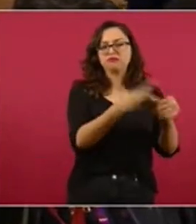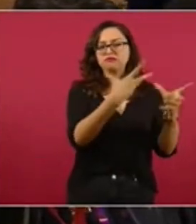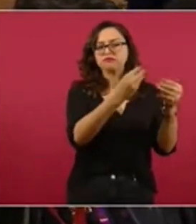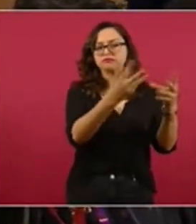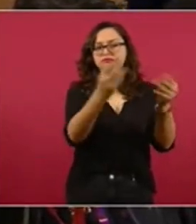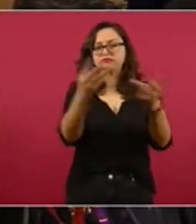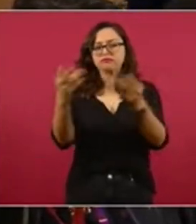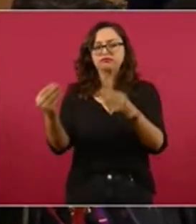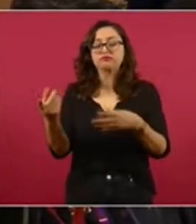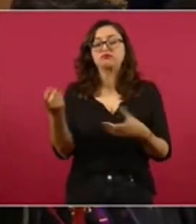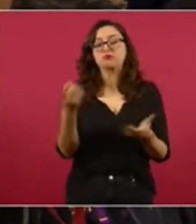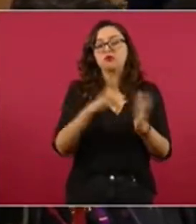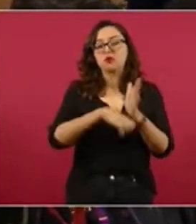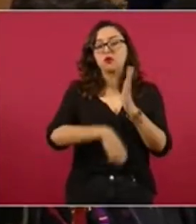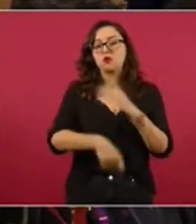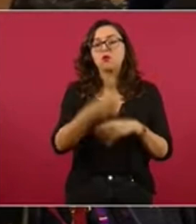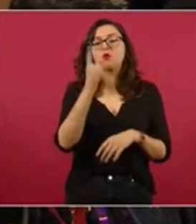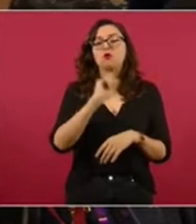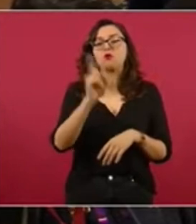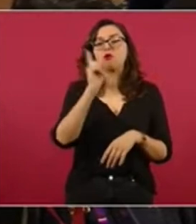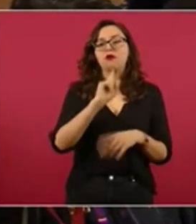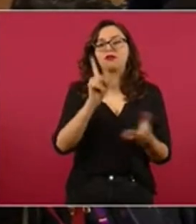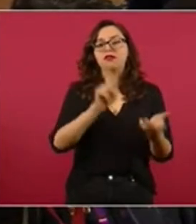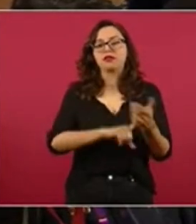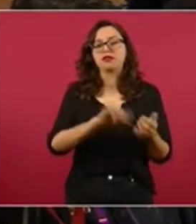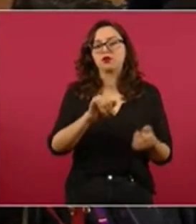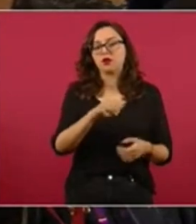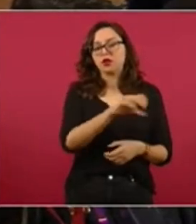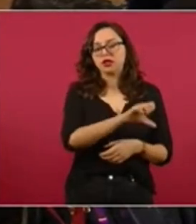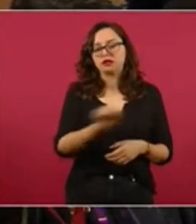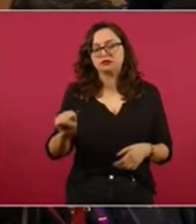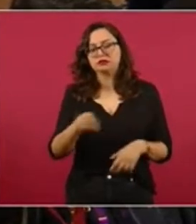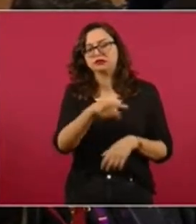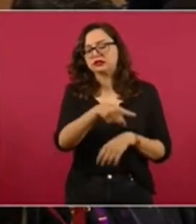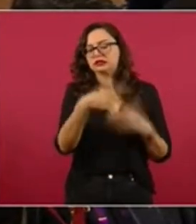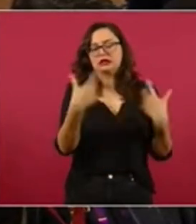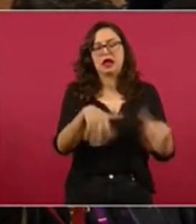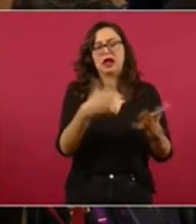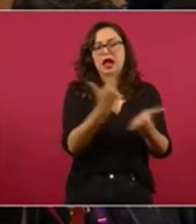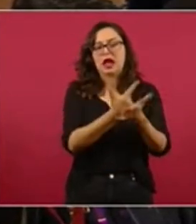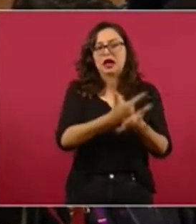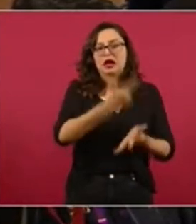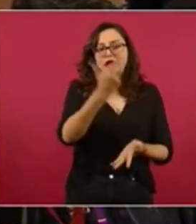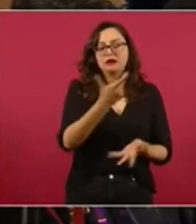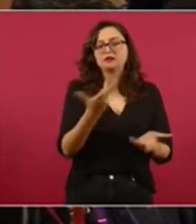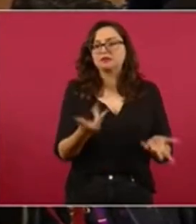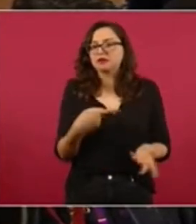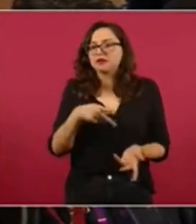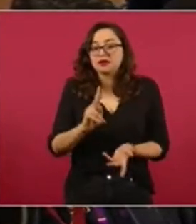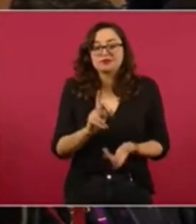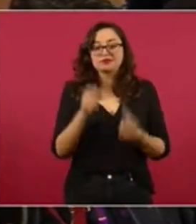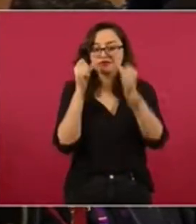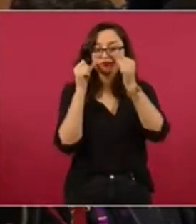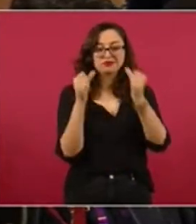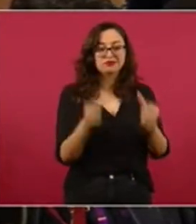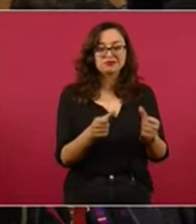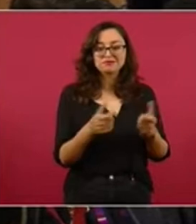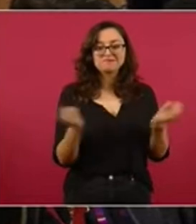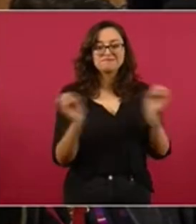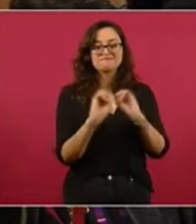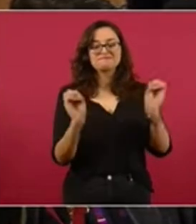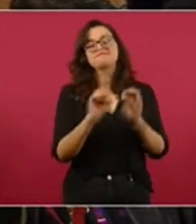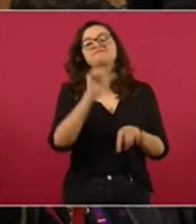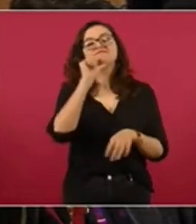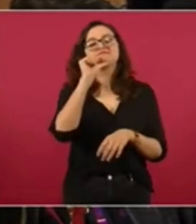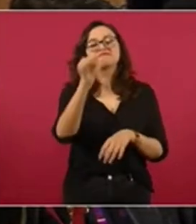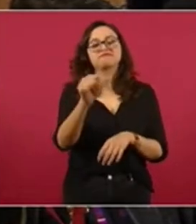que estaba muy mal en el IMSS y desgraciadamente no hubo manera de que la pudieran apoyar porque es una, para poder